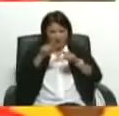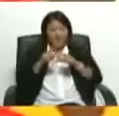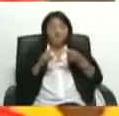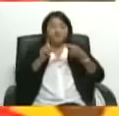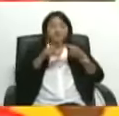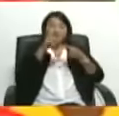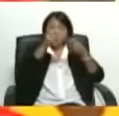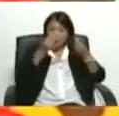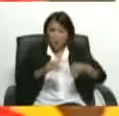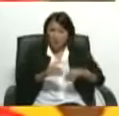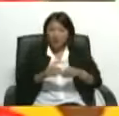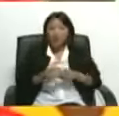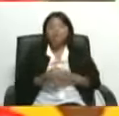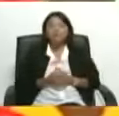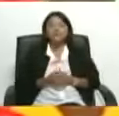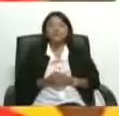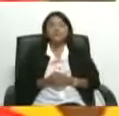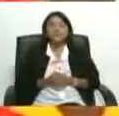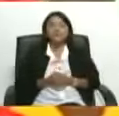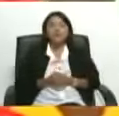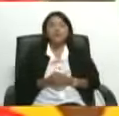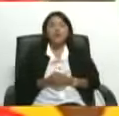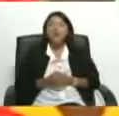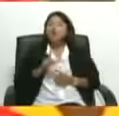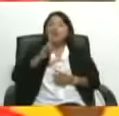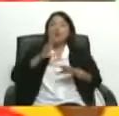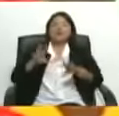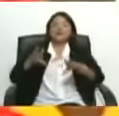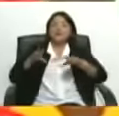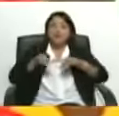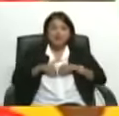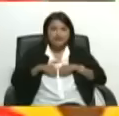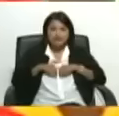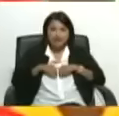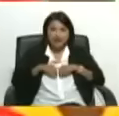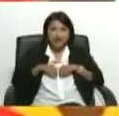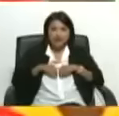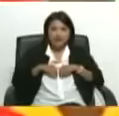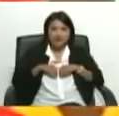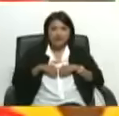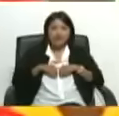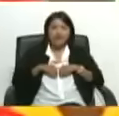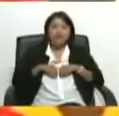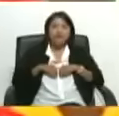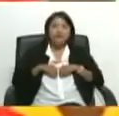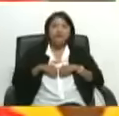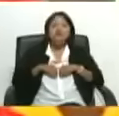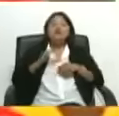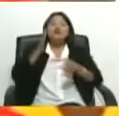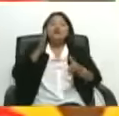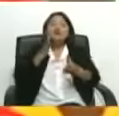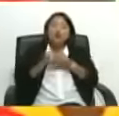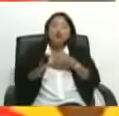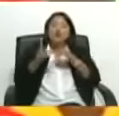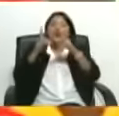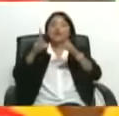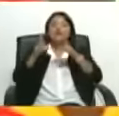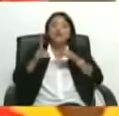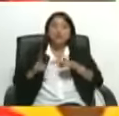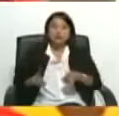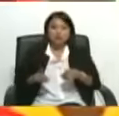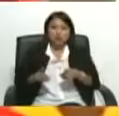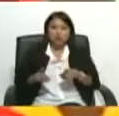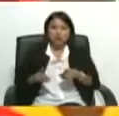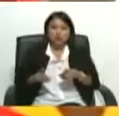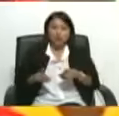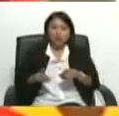en rechazar por todos los medios, conforme al derecho, la línea impuesta fraudulentamente por el